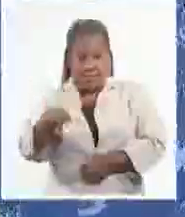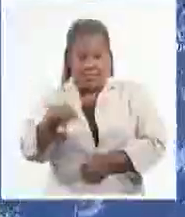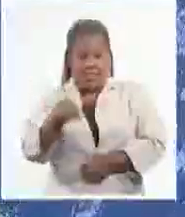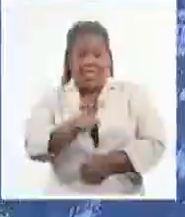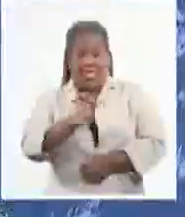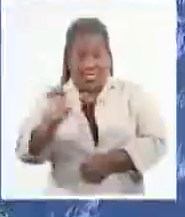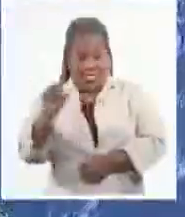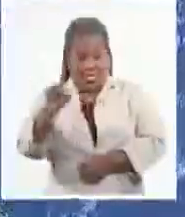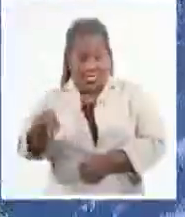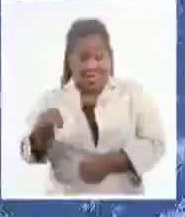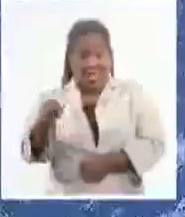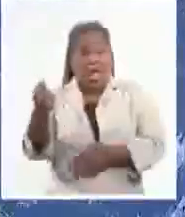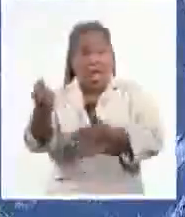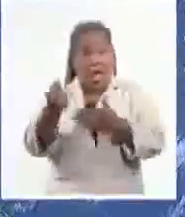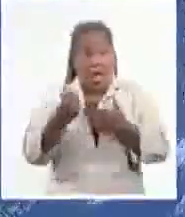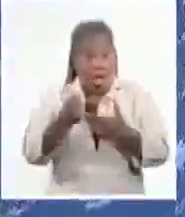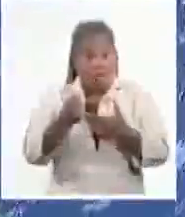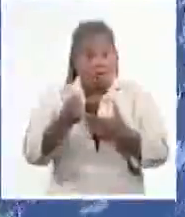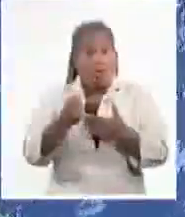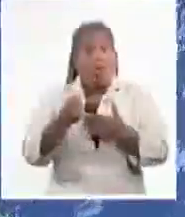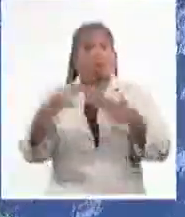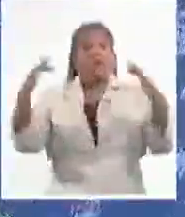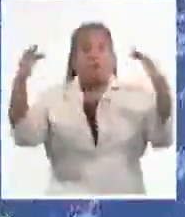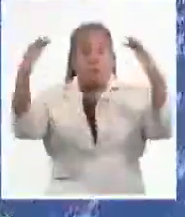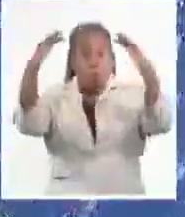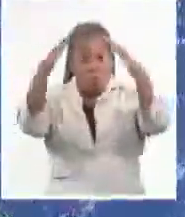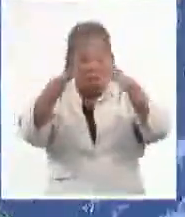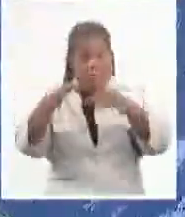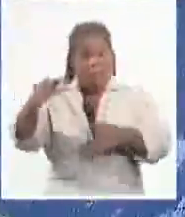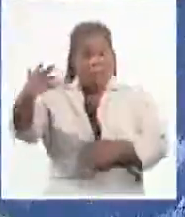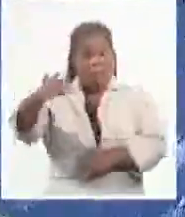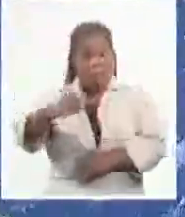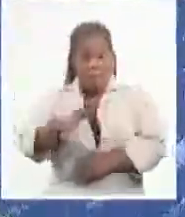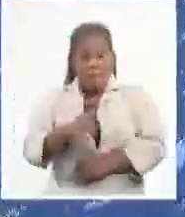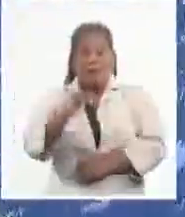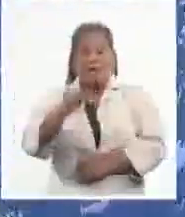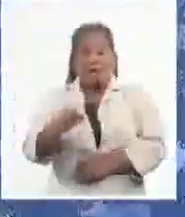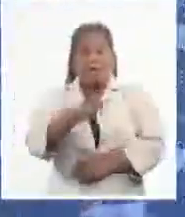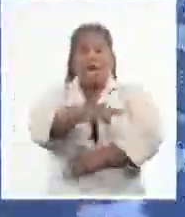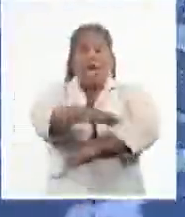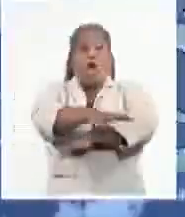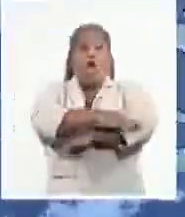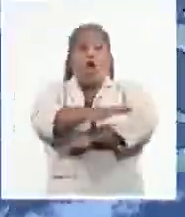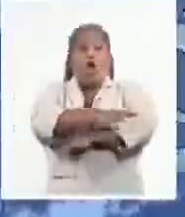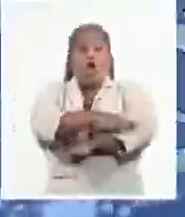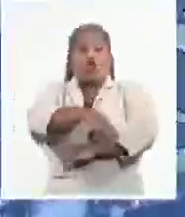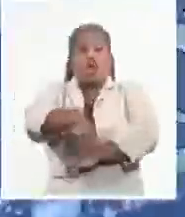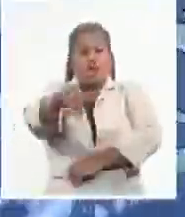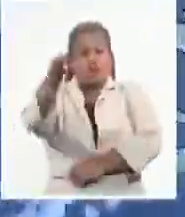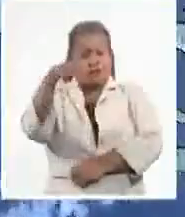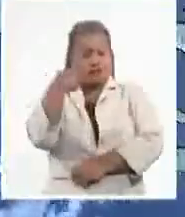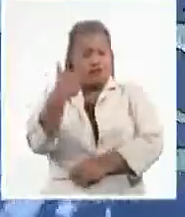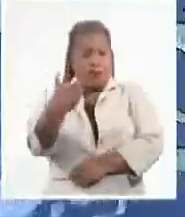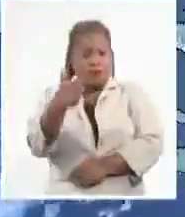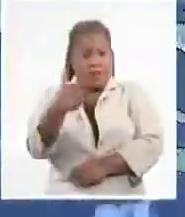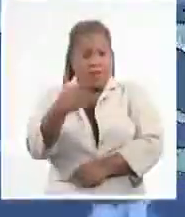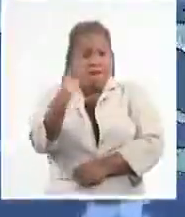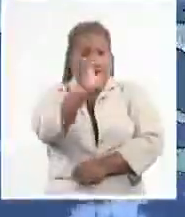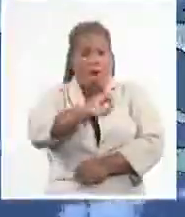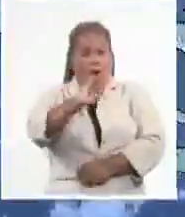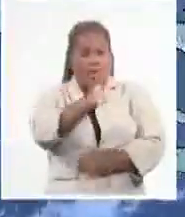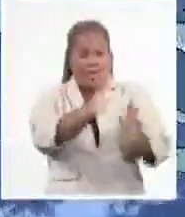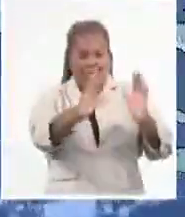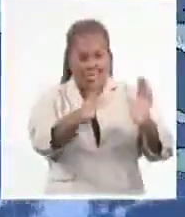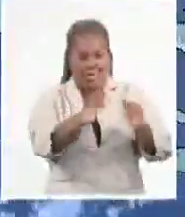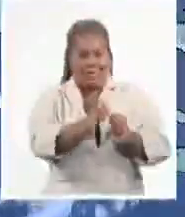la llegada de nublados desde el mar hacia zonas de la costa norte, principalmente de la mitad oriental, sobre todo al norte de Ciego de